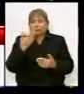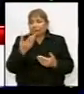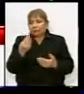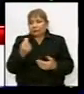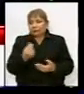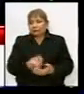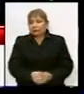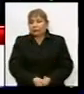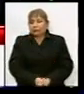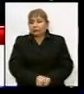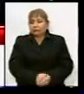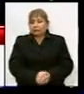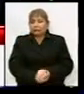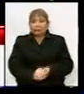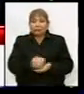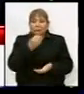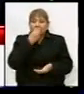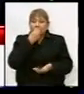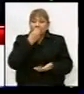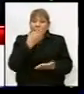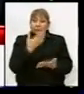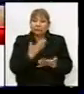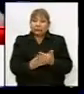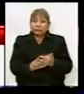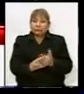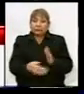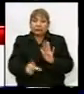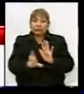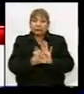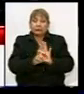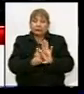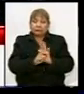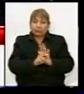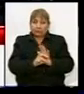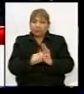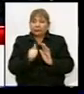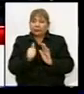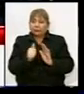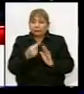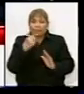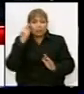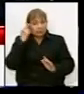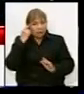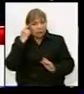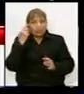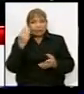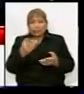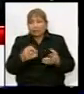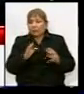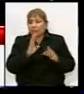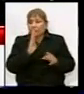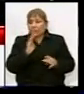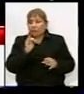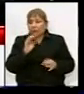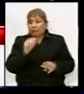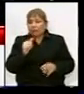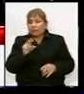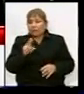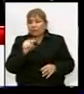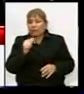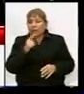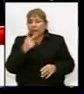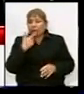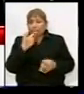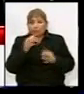rápido sino sacar buenos proyectos de ley señor presidente y es por eso que xavi camera del día es una